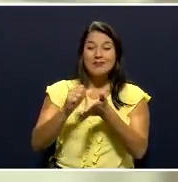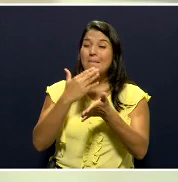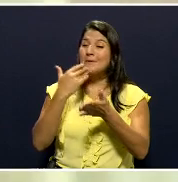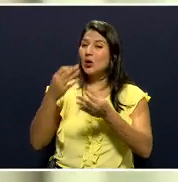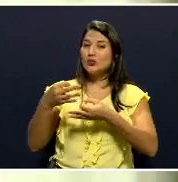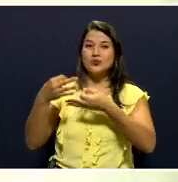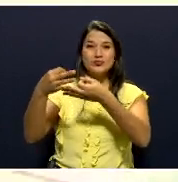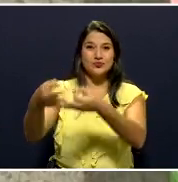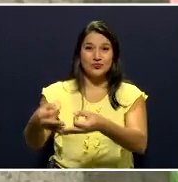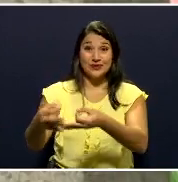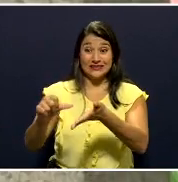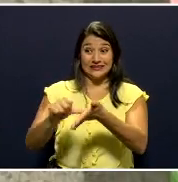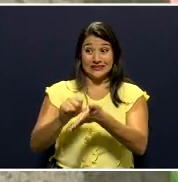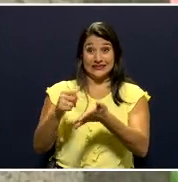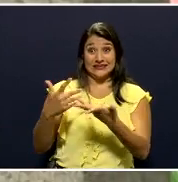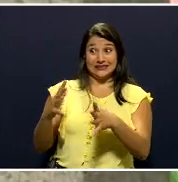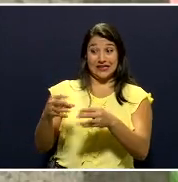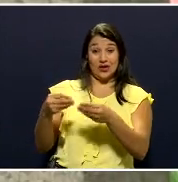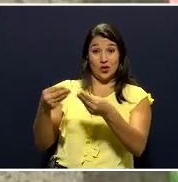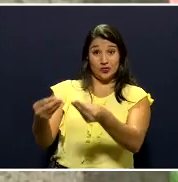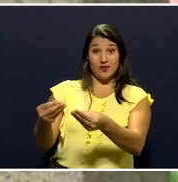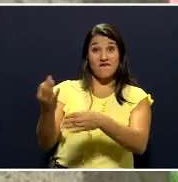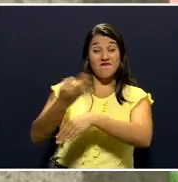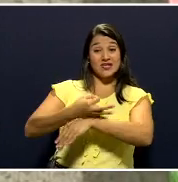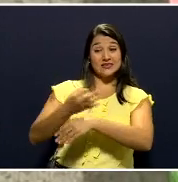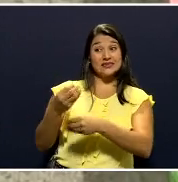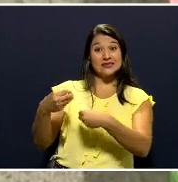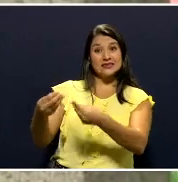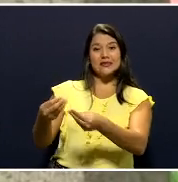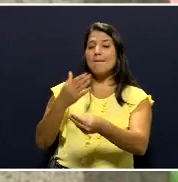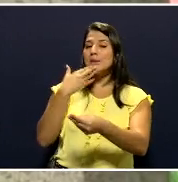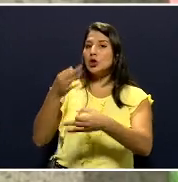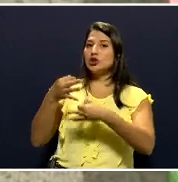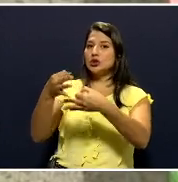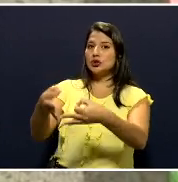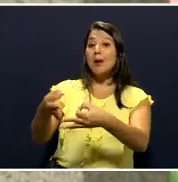capacidad hospitalaria. Nosotros